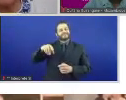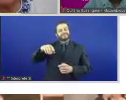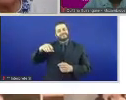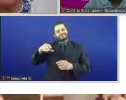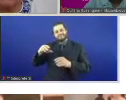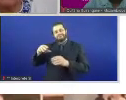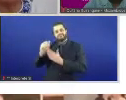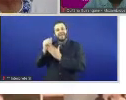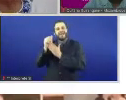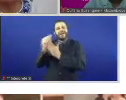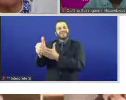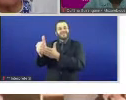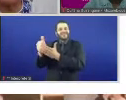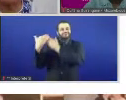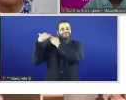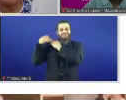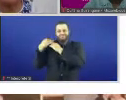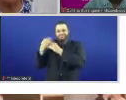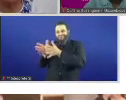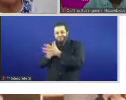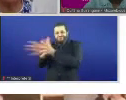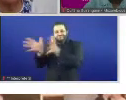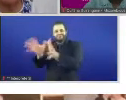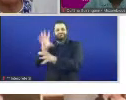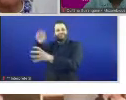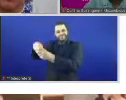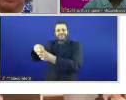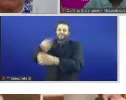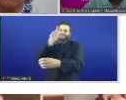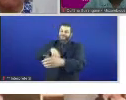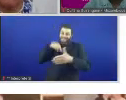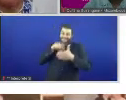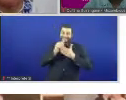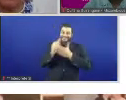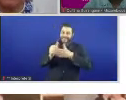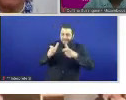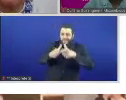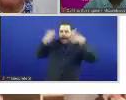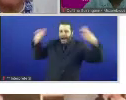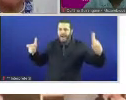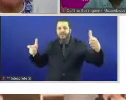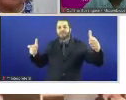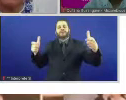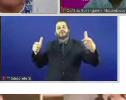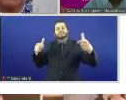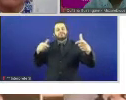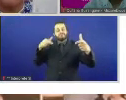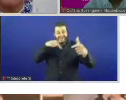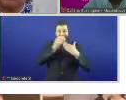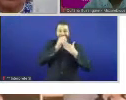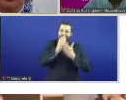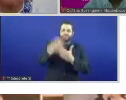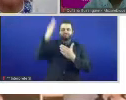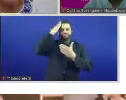mucha atención en el sistema educativo público, porque es ahí donde las niñas y